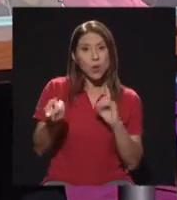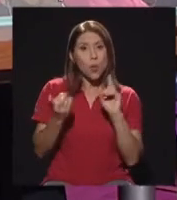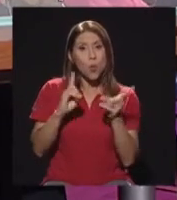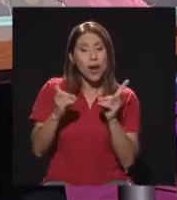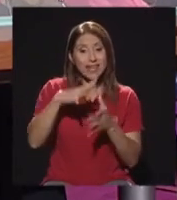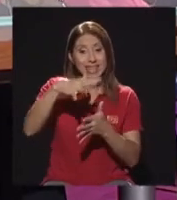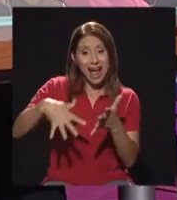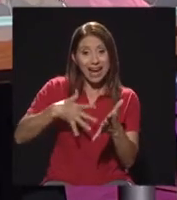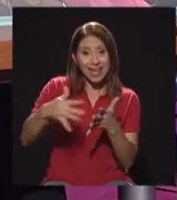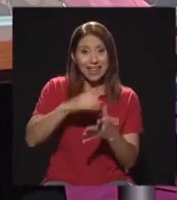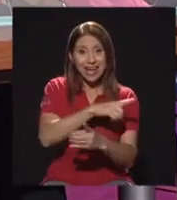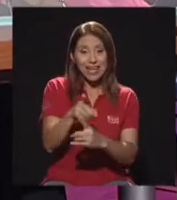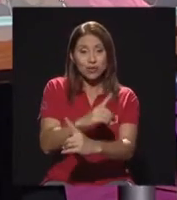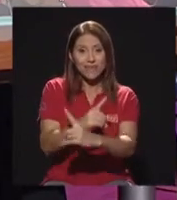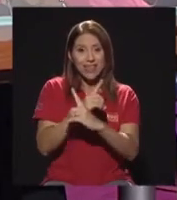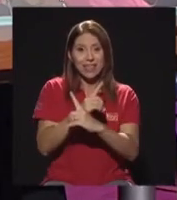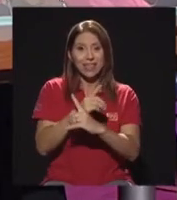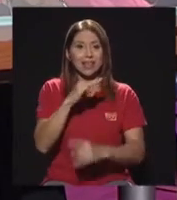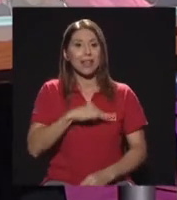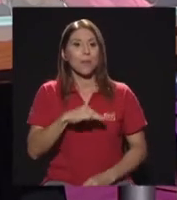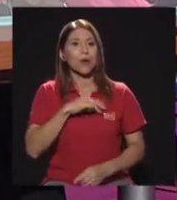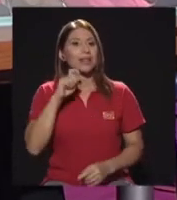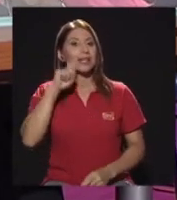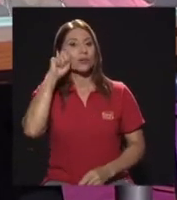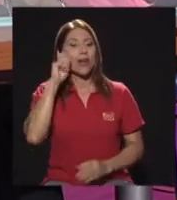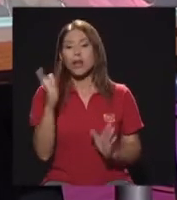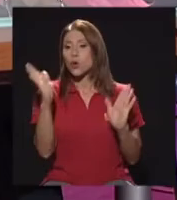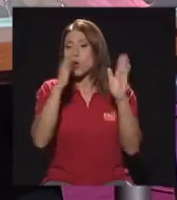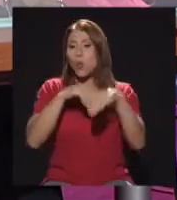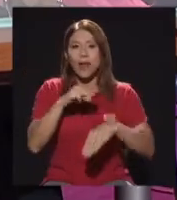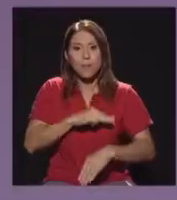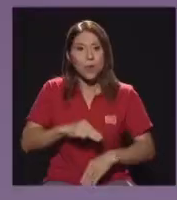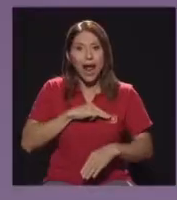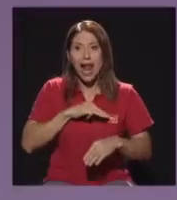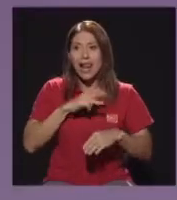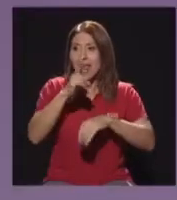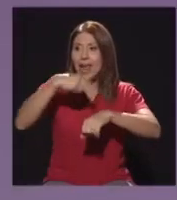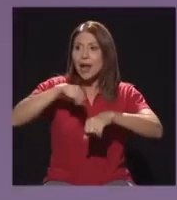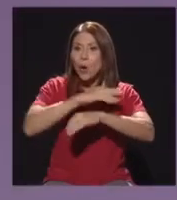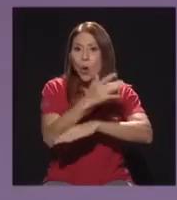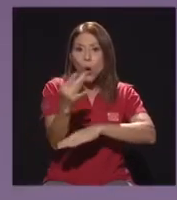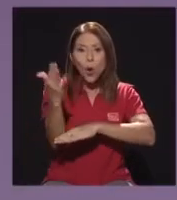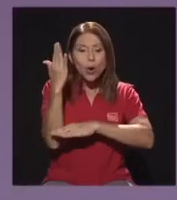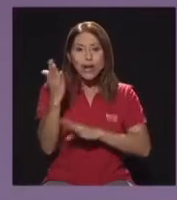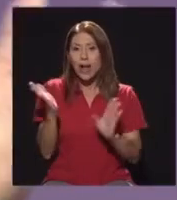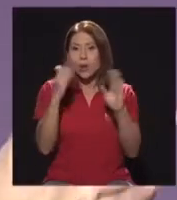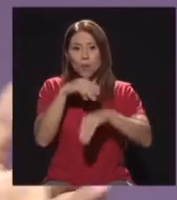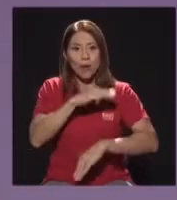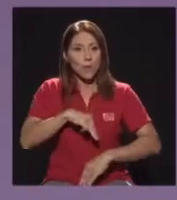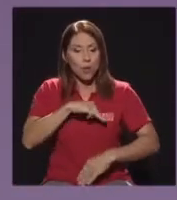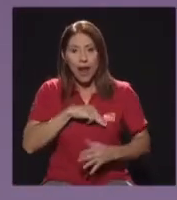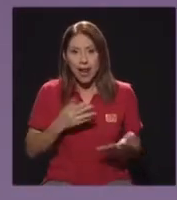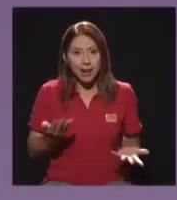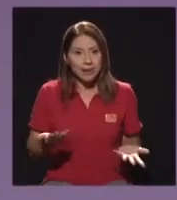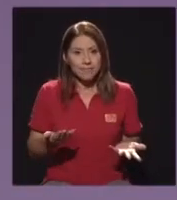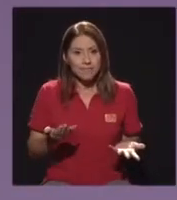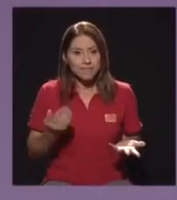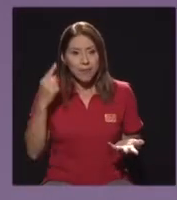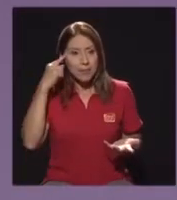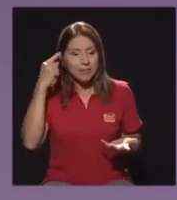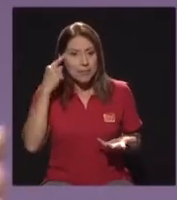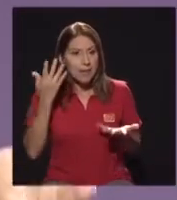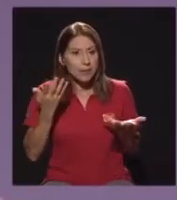es la moral sexual no hay moral ecológica no hay moral esté pensando en cuestiones